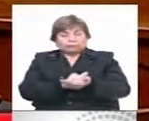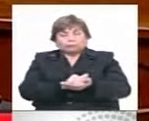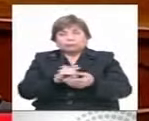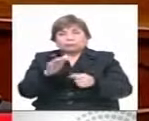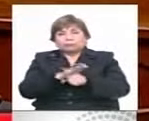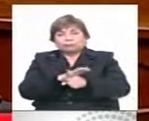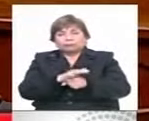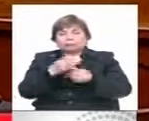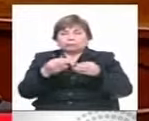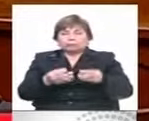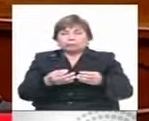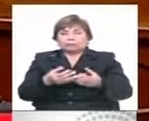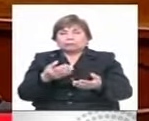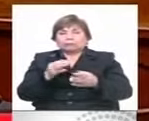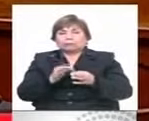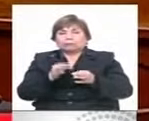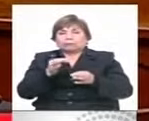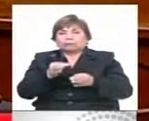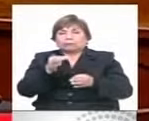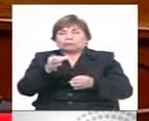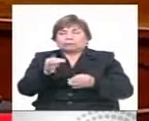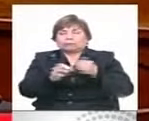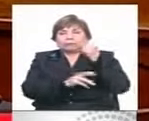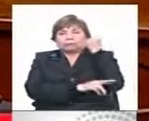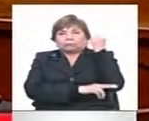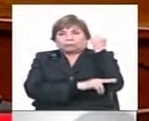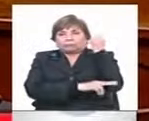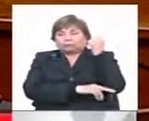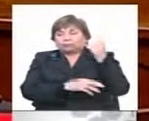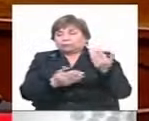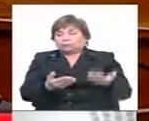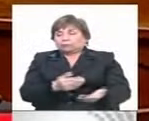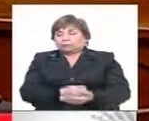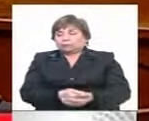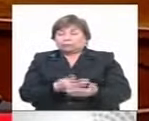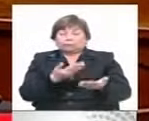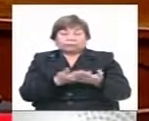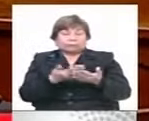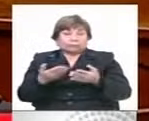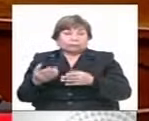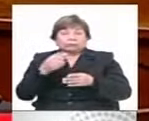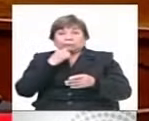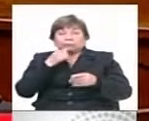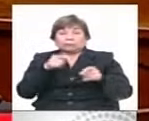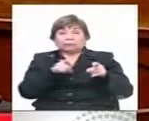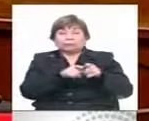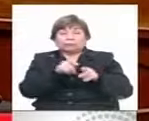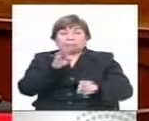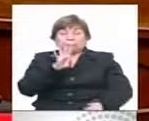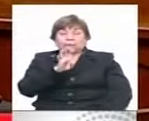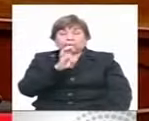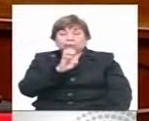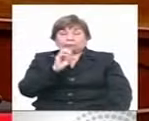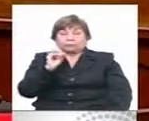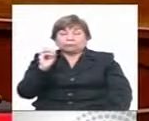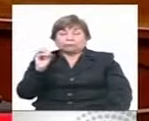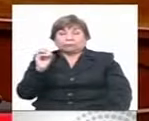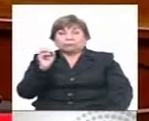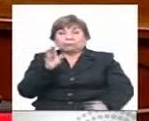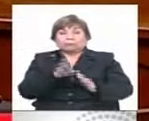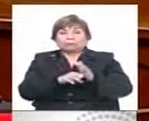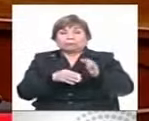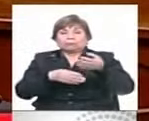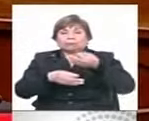acceso, calidad y continuidad a nivel nacional. Asimismo, implementaremos 430 centros de